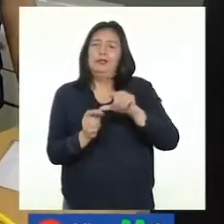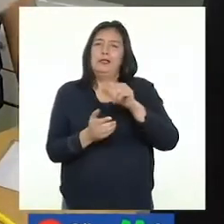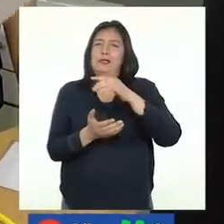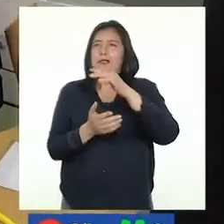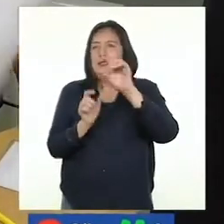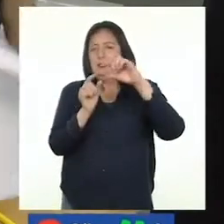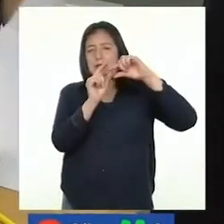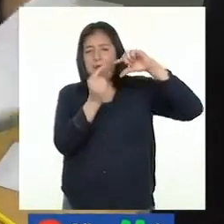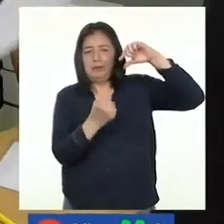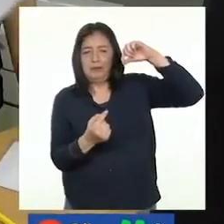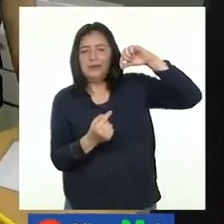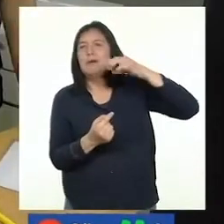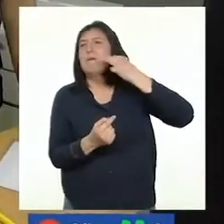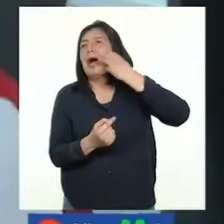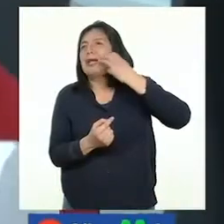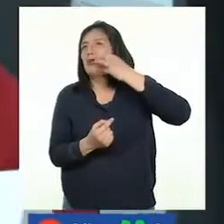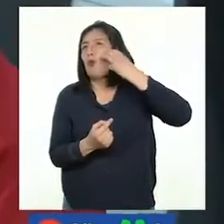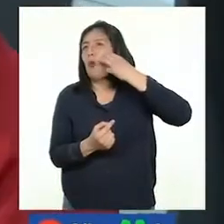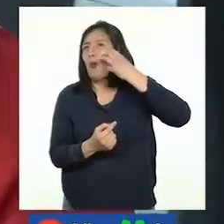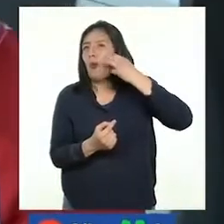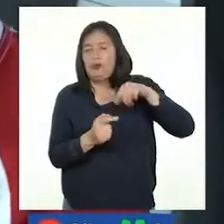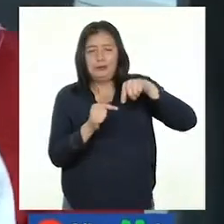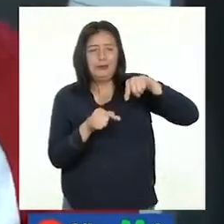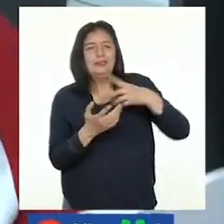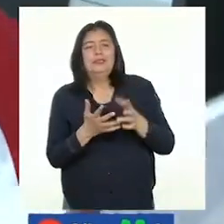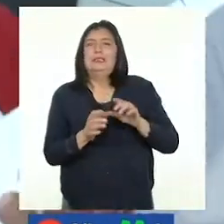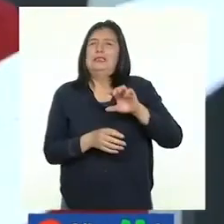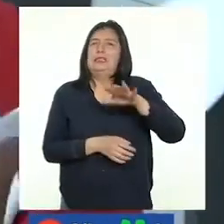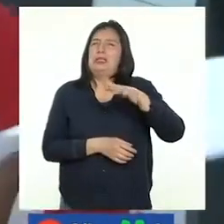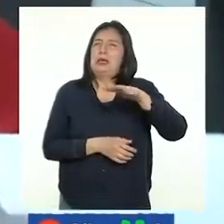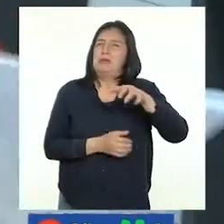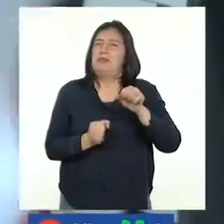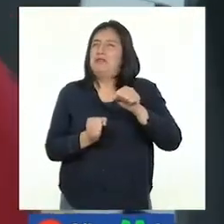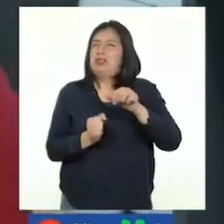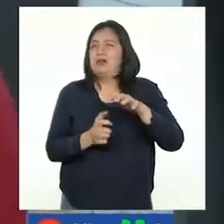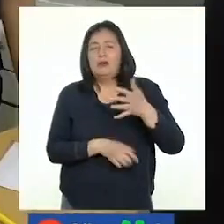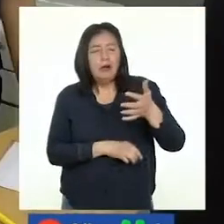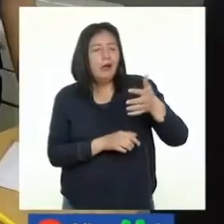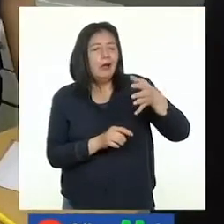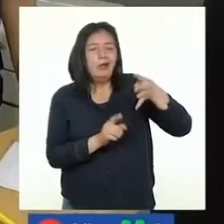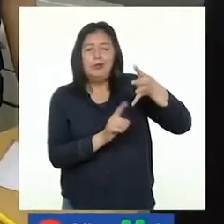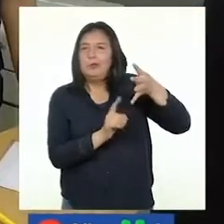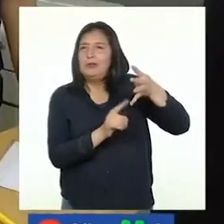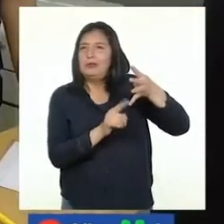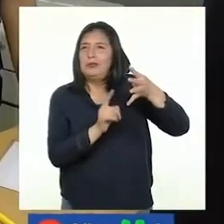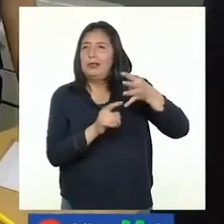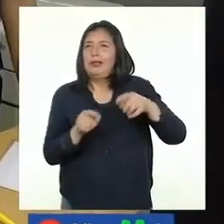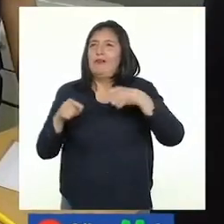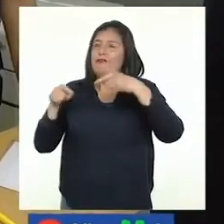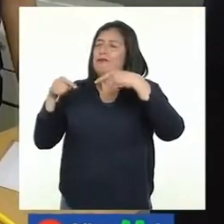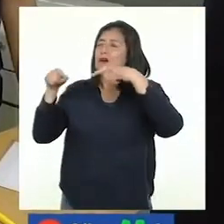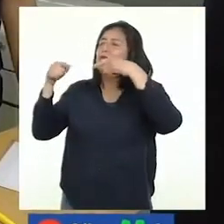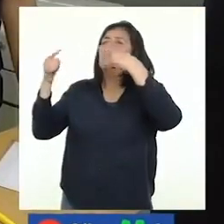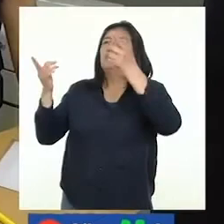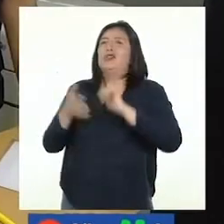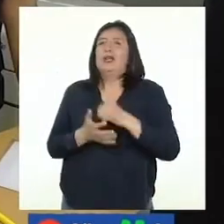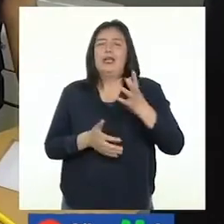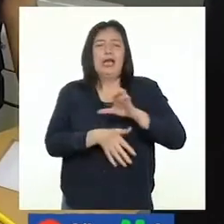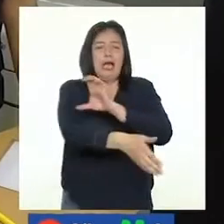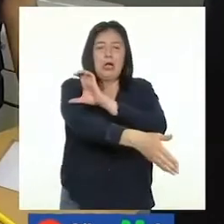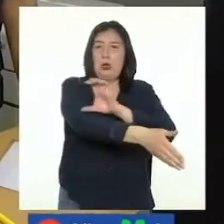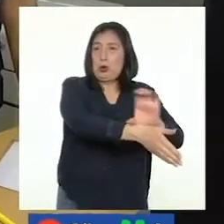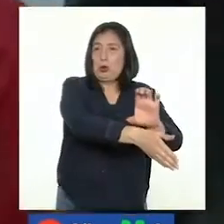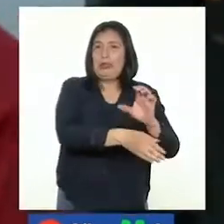sería marrón, semifrígido. Y por último, en nuestra famosísima, lo que sería costa